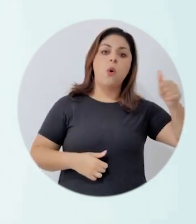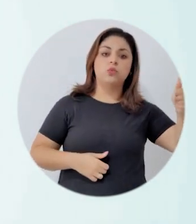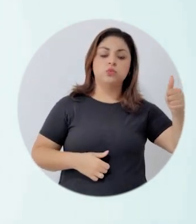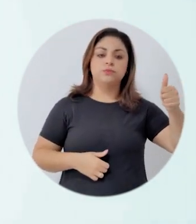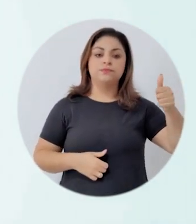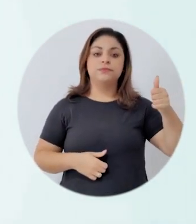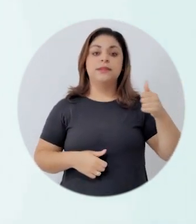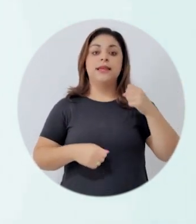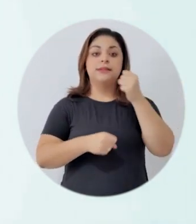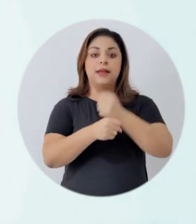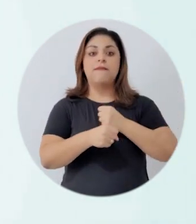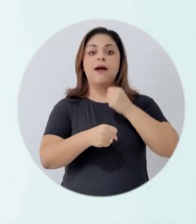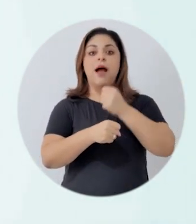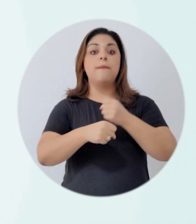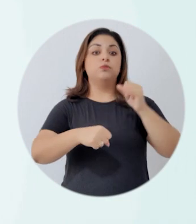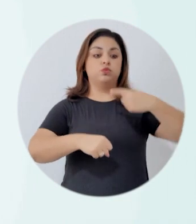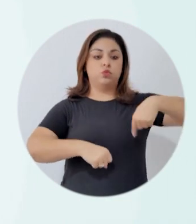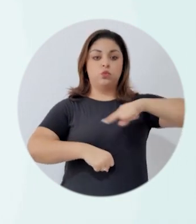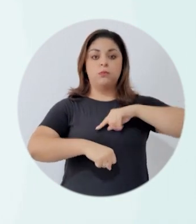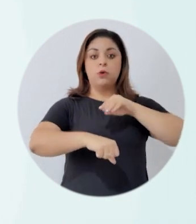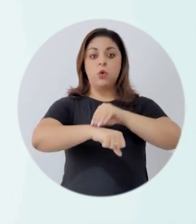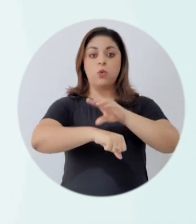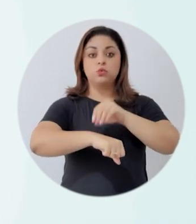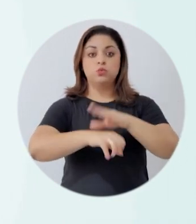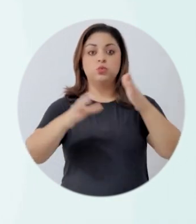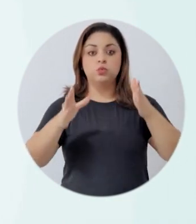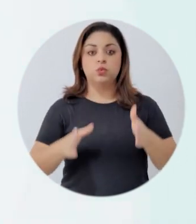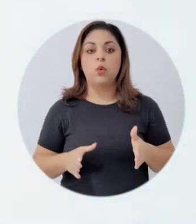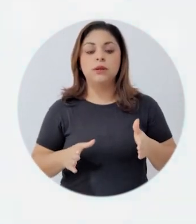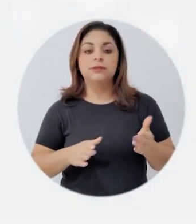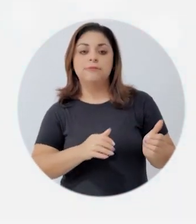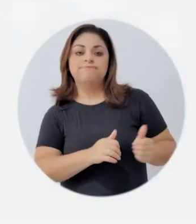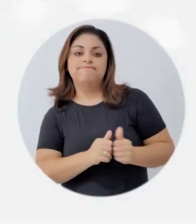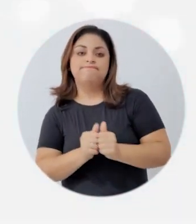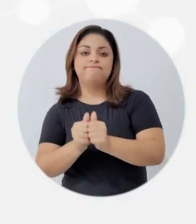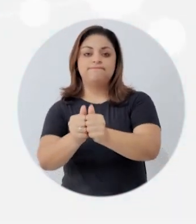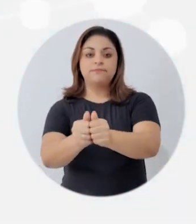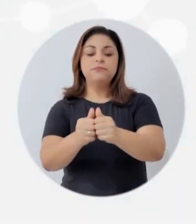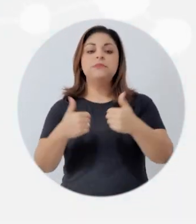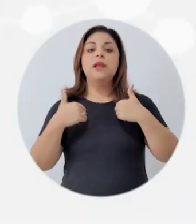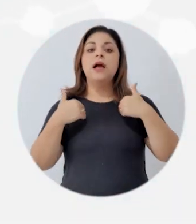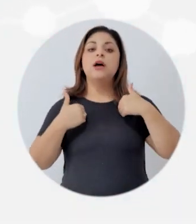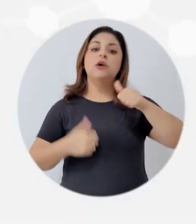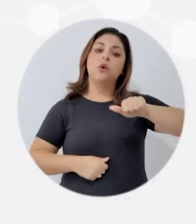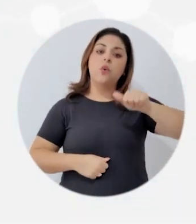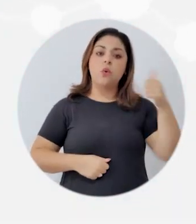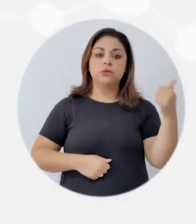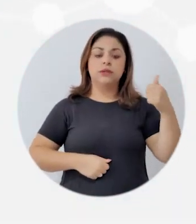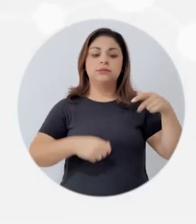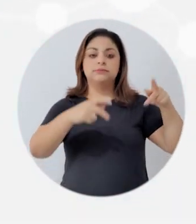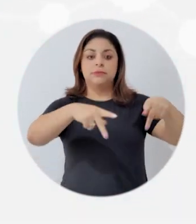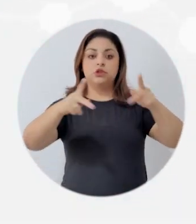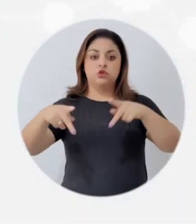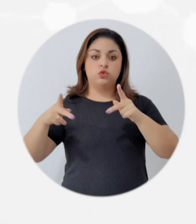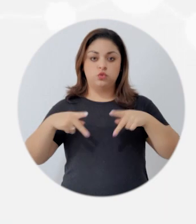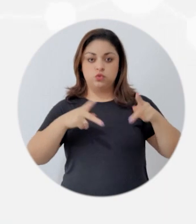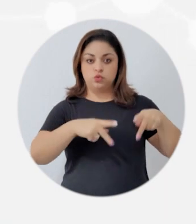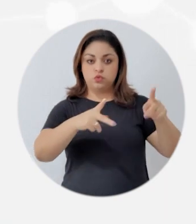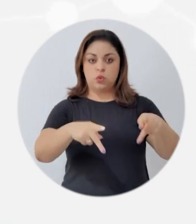persona, que también nos desempeñamos como consultores y hacemos un acompañamiento. Y hay otras personas que yo siempre se llamo